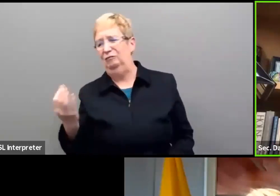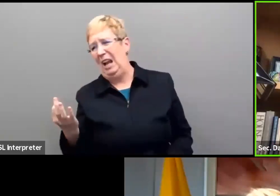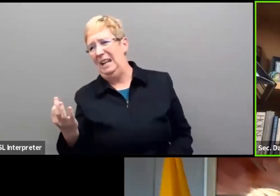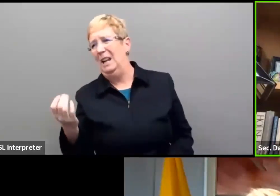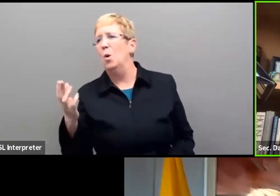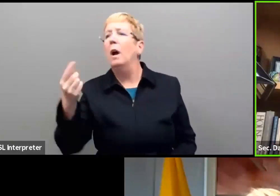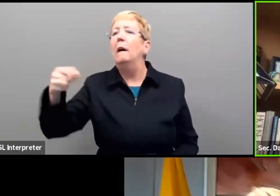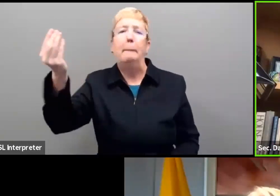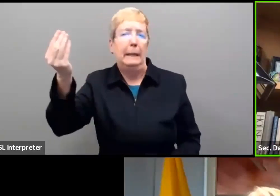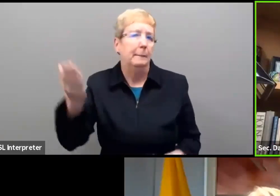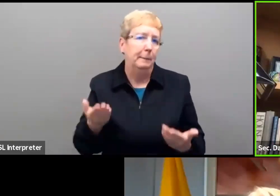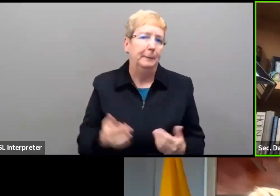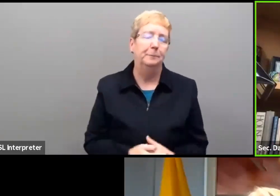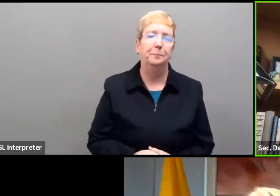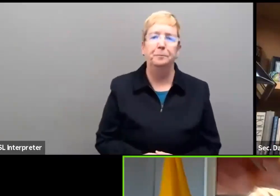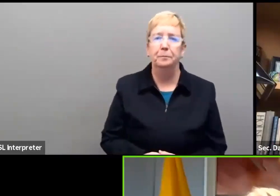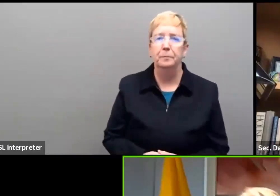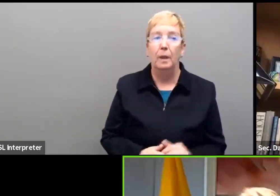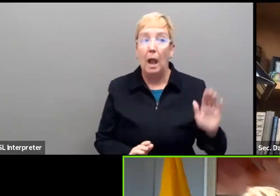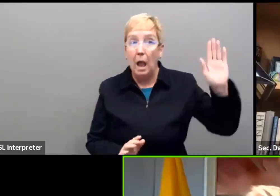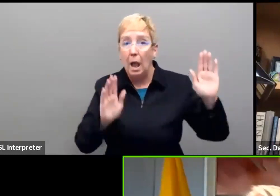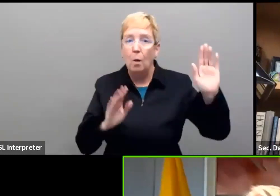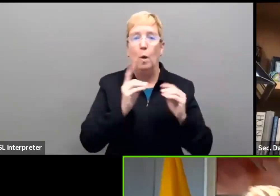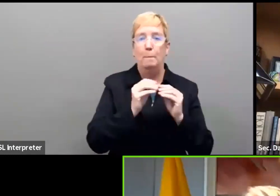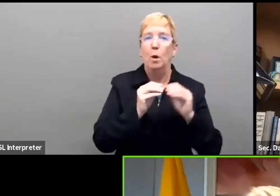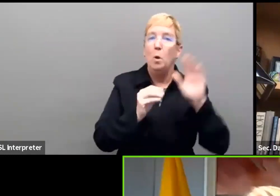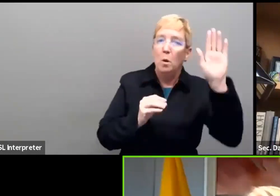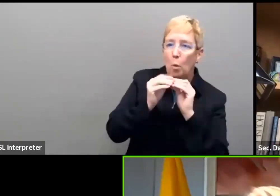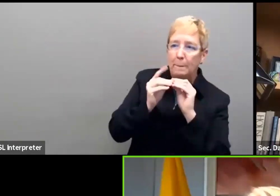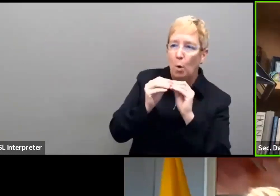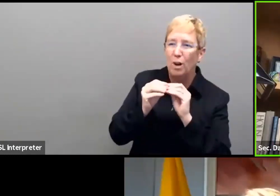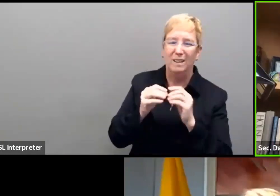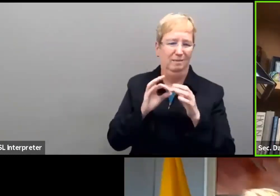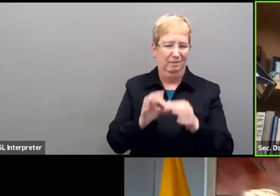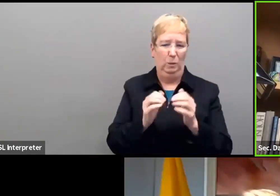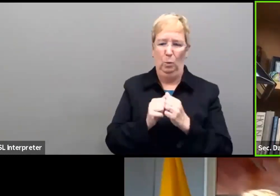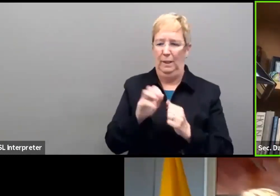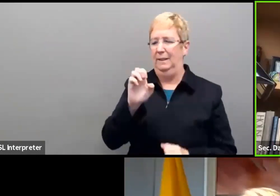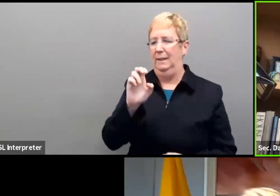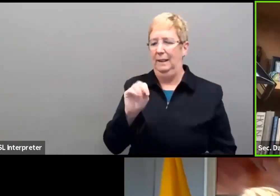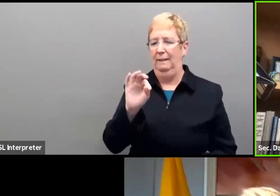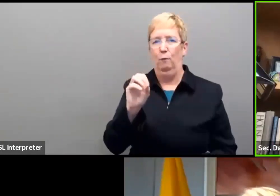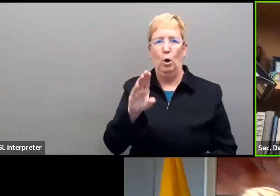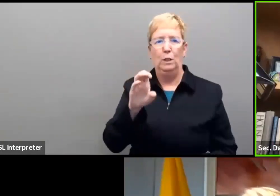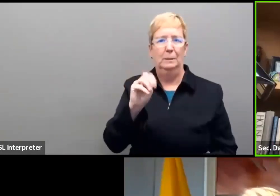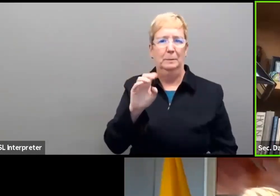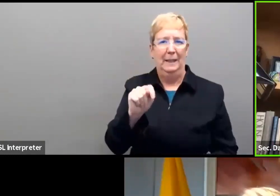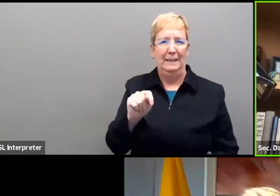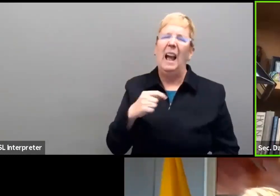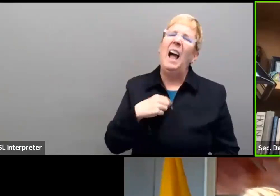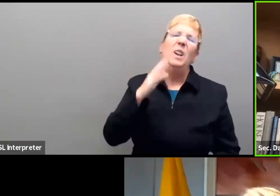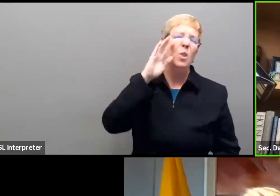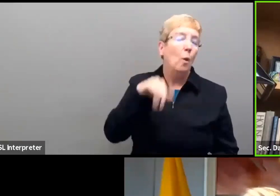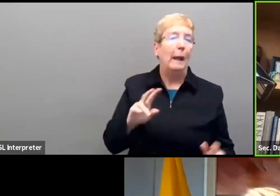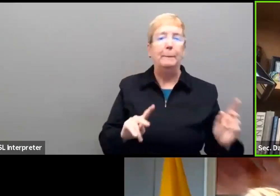persona. Gobernadora, tengo un par de comentarios, ya no mucho más que agregar. Número uno, solamente había